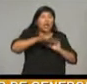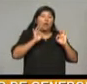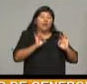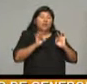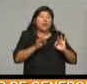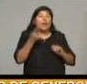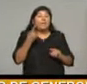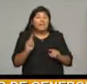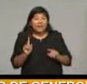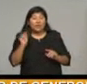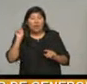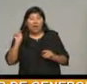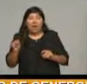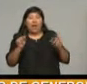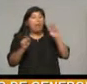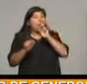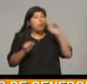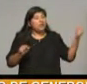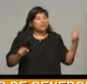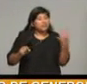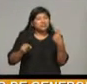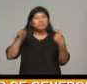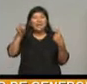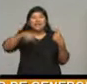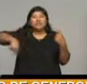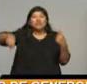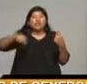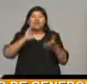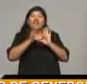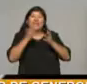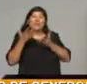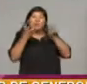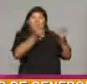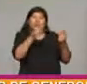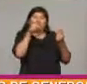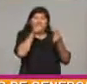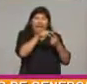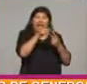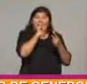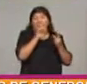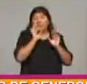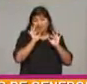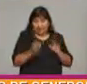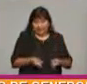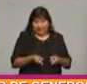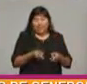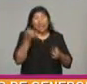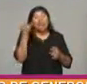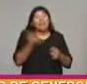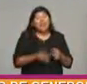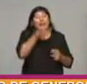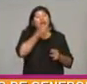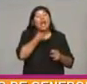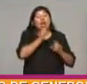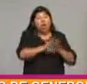específico para la víctima no nos olvidemos que los niñas son testigos de esta violencia por lo tanto